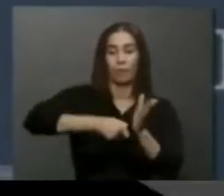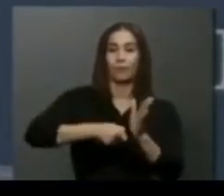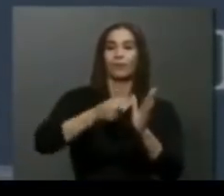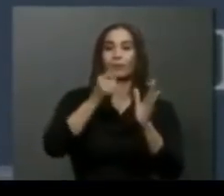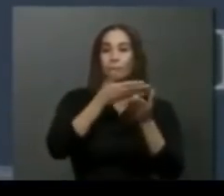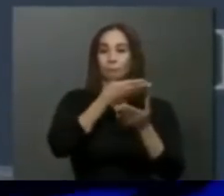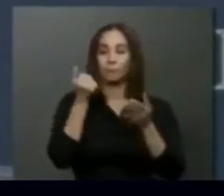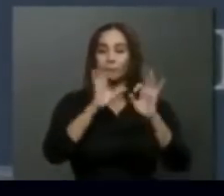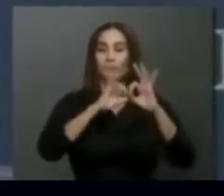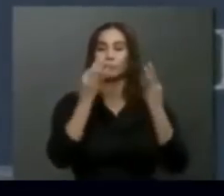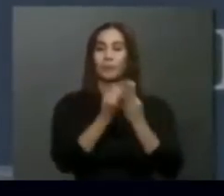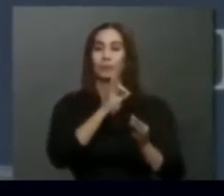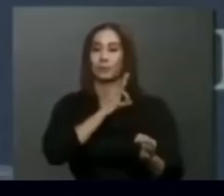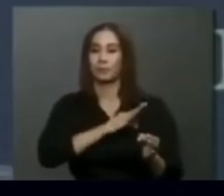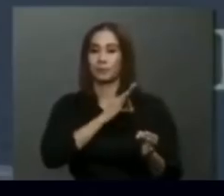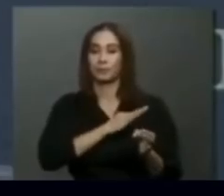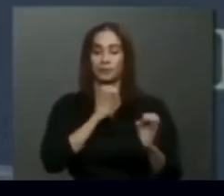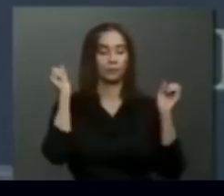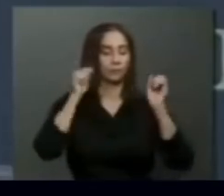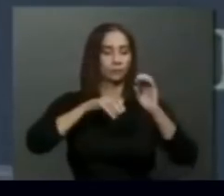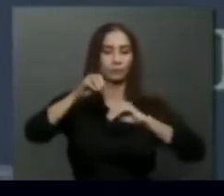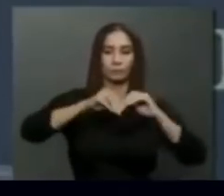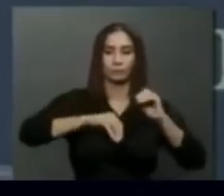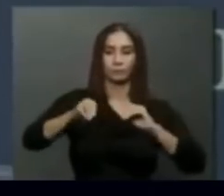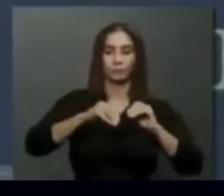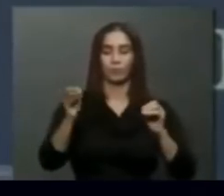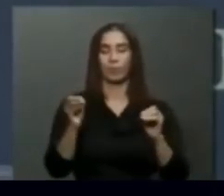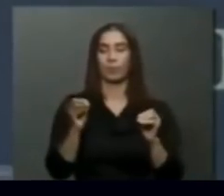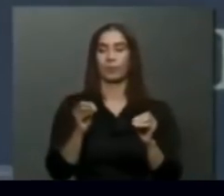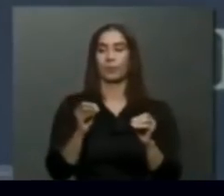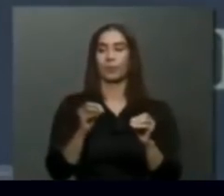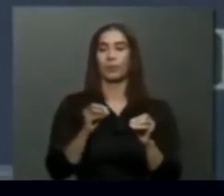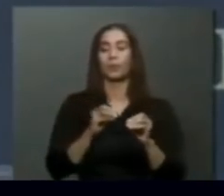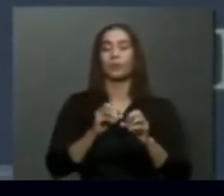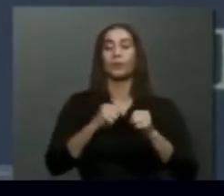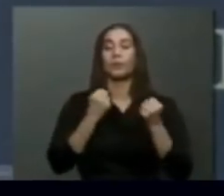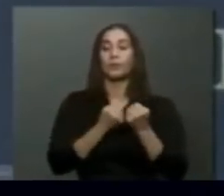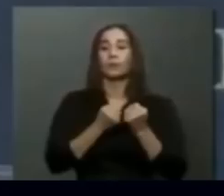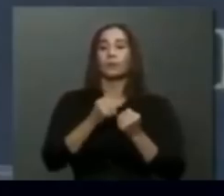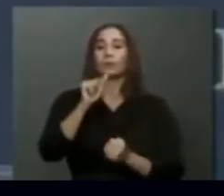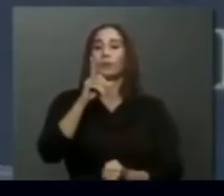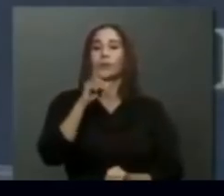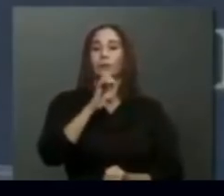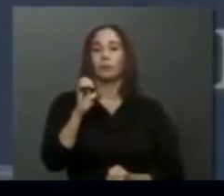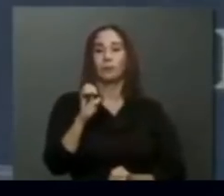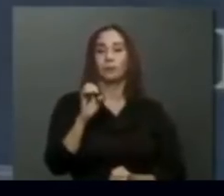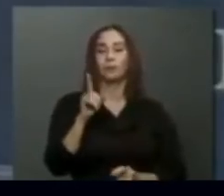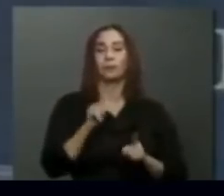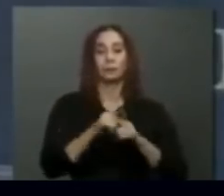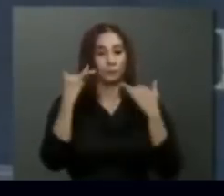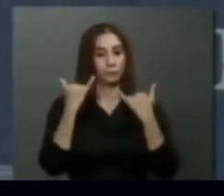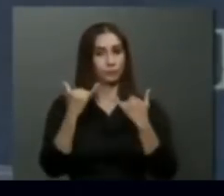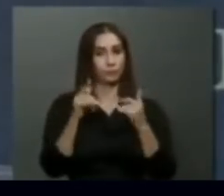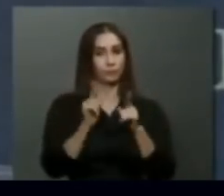beneficiarias pueden usar en los centros de a la red de abastecimiento social de ADES, y que ahora, que